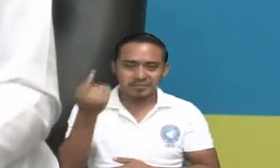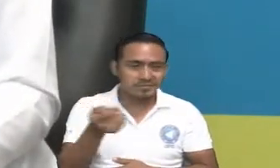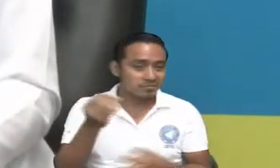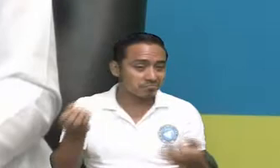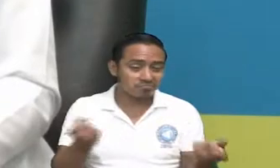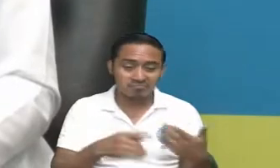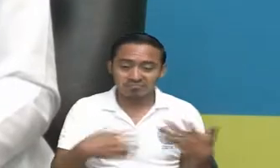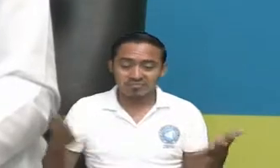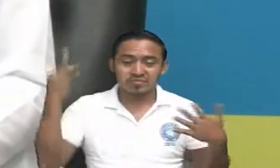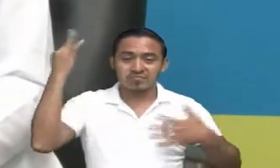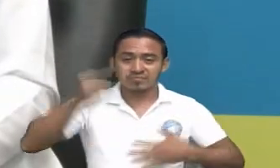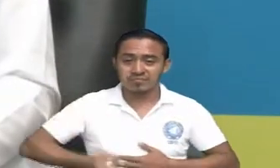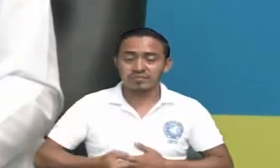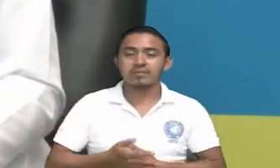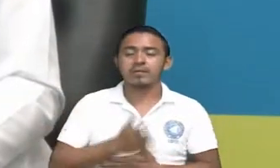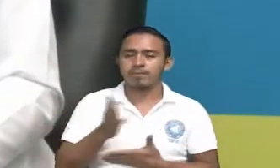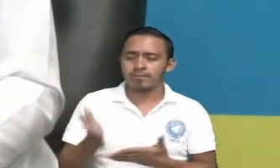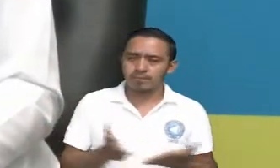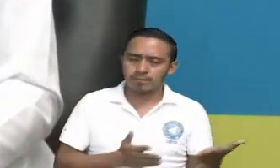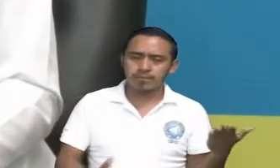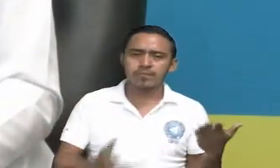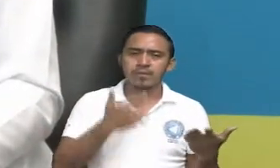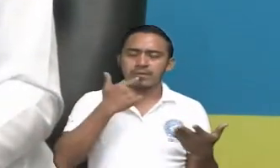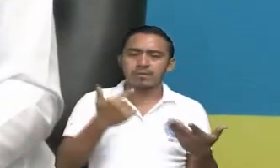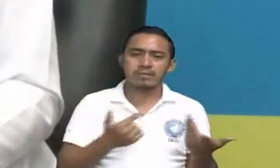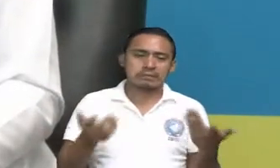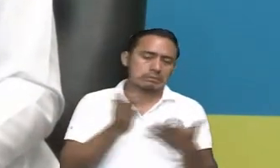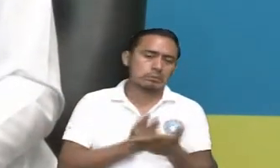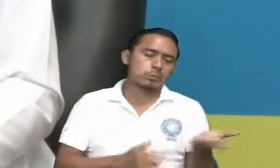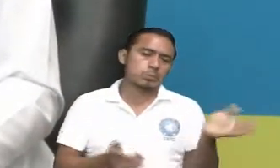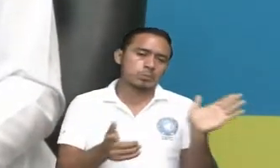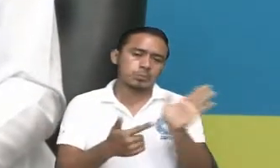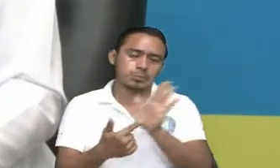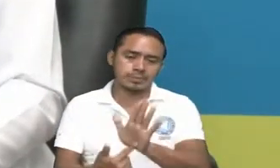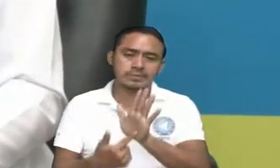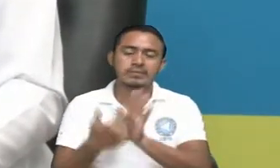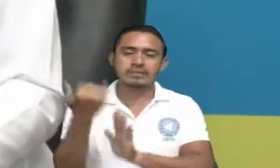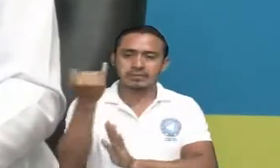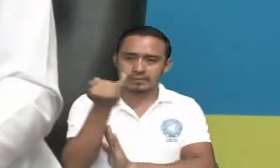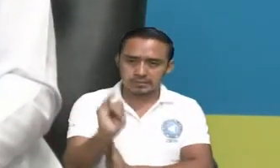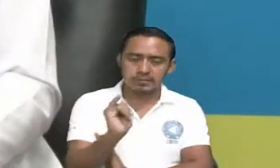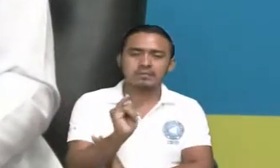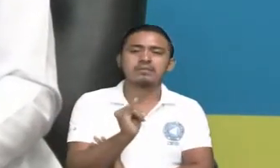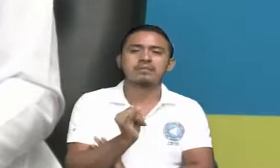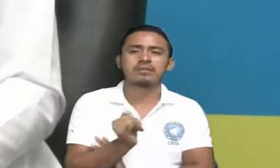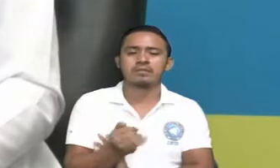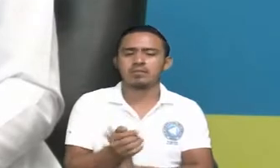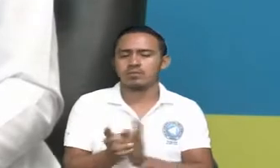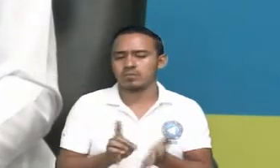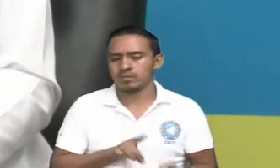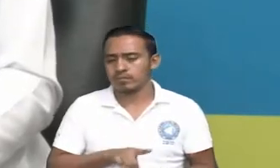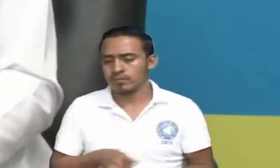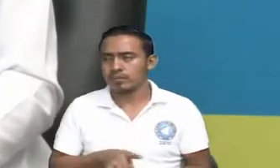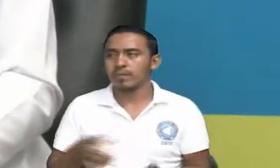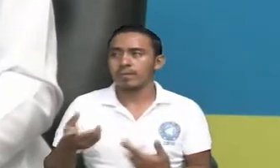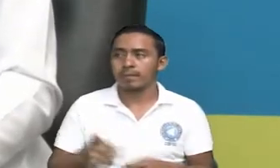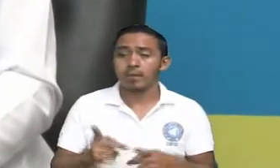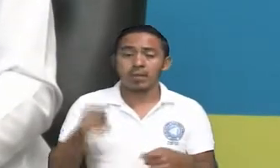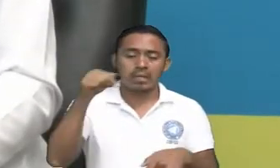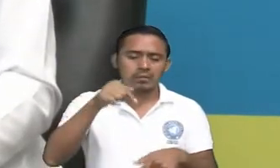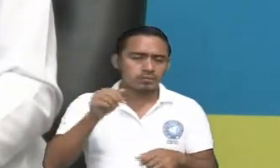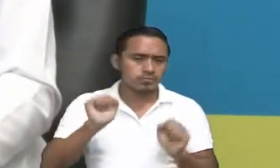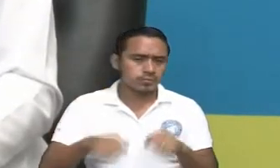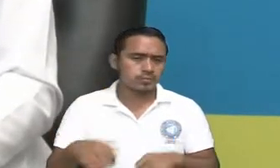pasando. Hay algunas conductas, ya decíamos, que son evidentes, que probablemente sí te estén generando dudas, pero para eso está la comunicación